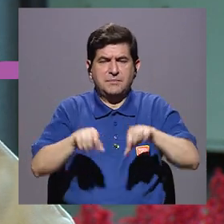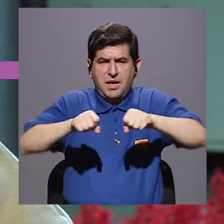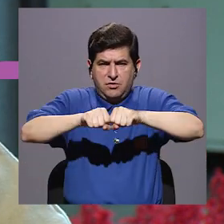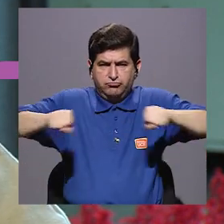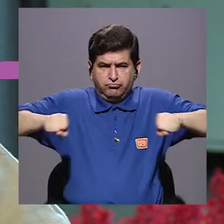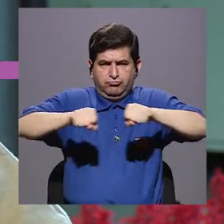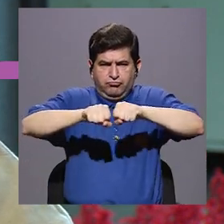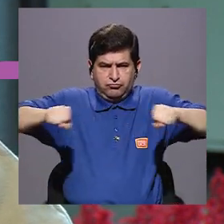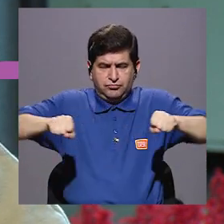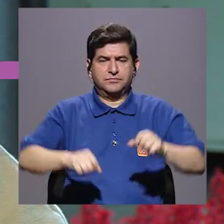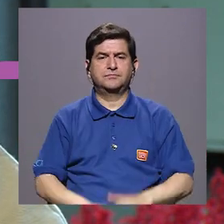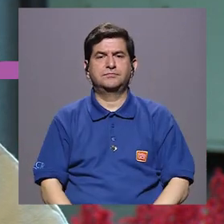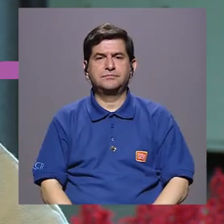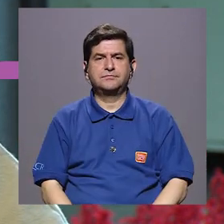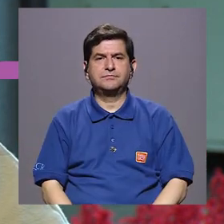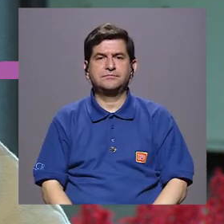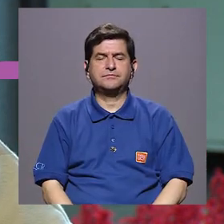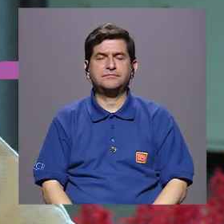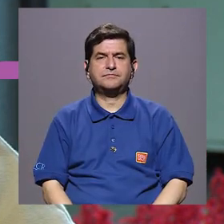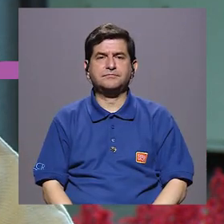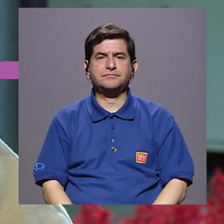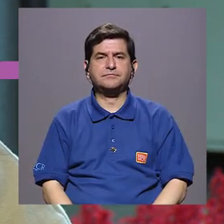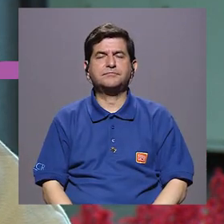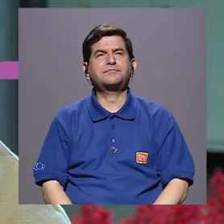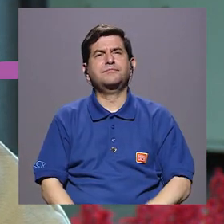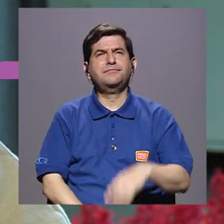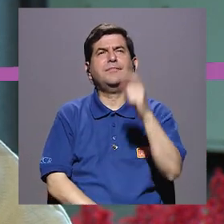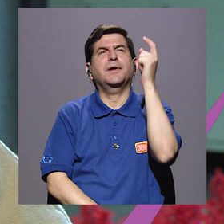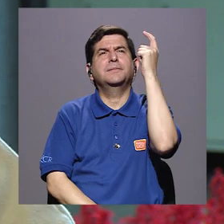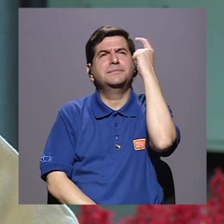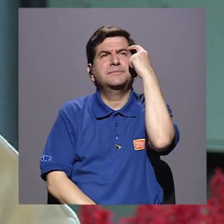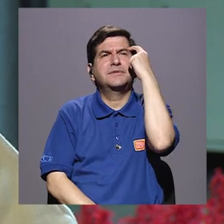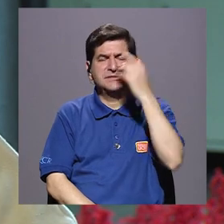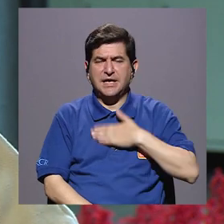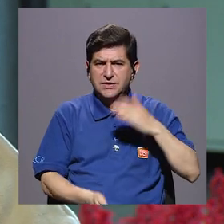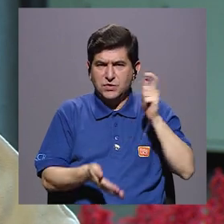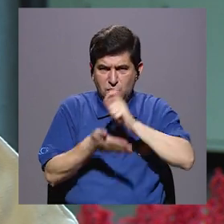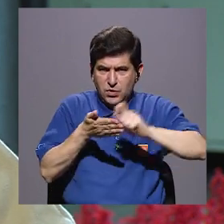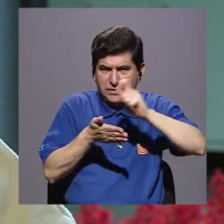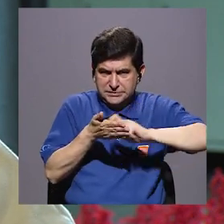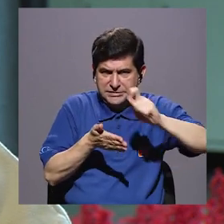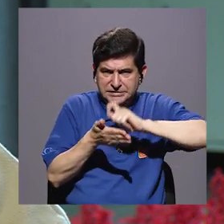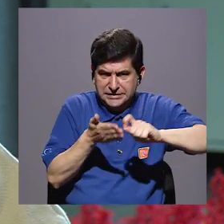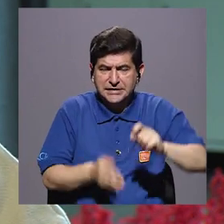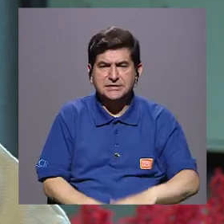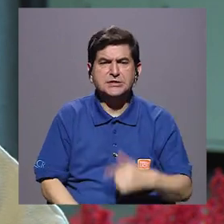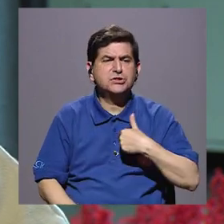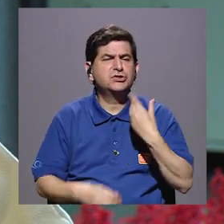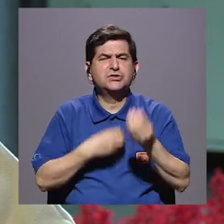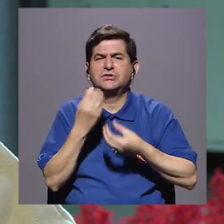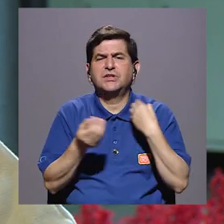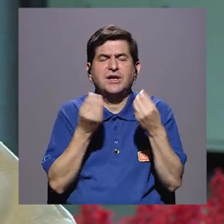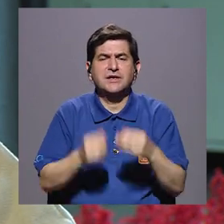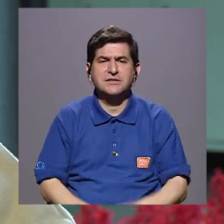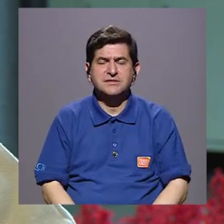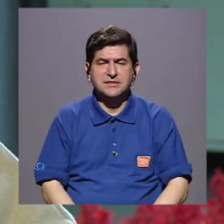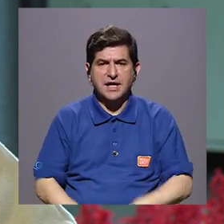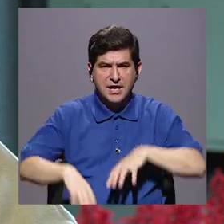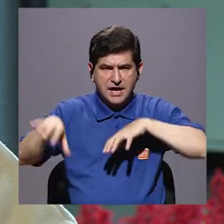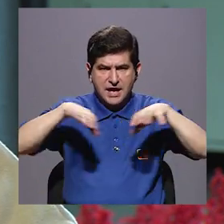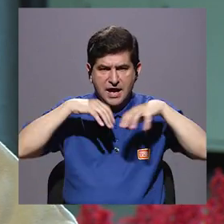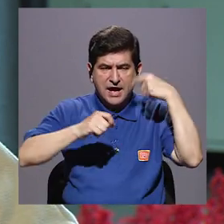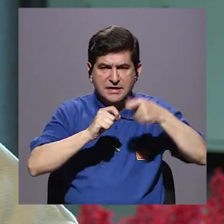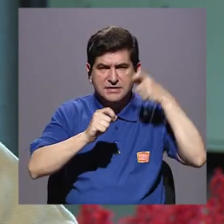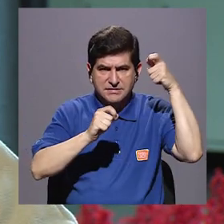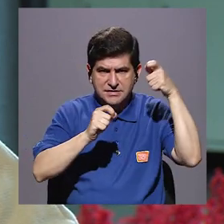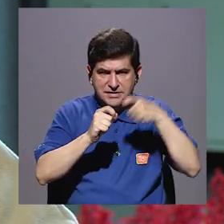elástica. Para efectos de mi tesis, lo que realicé fue hacer